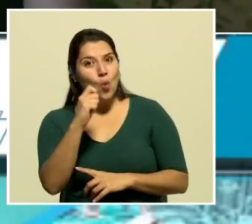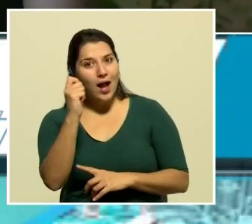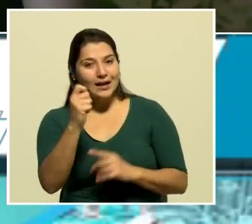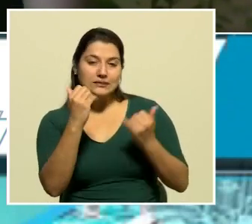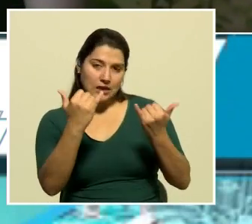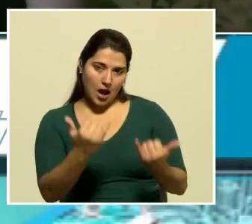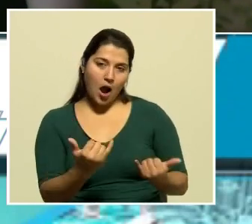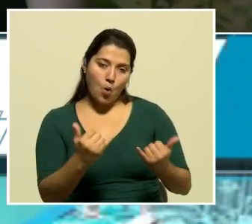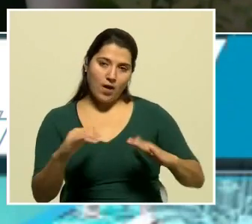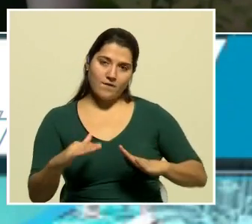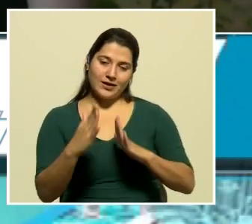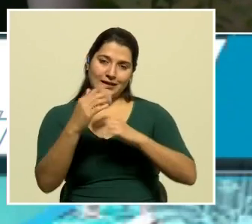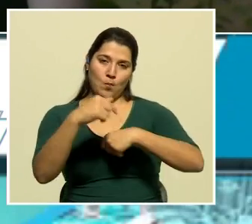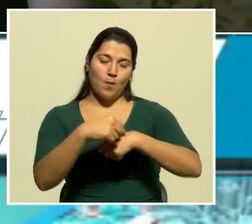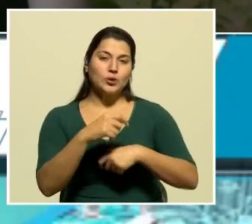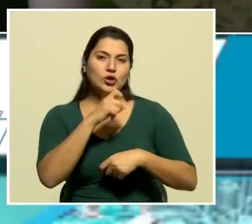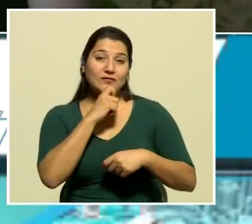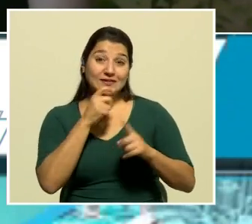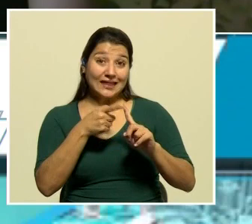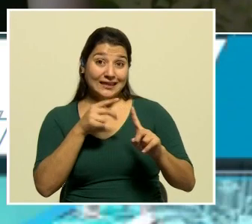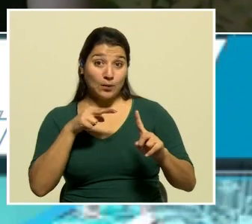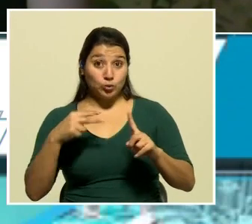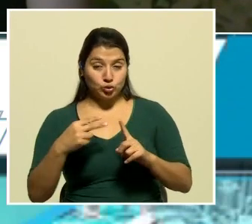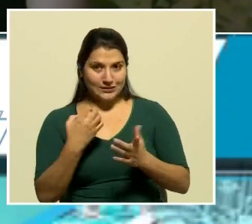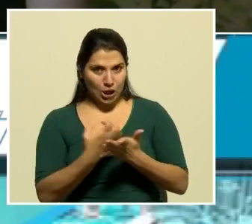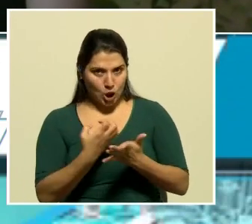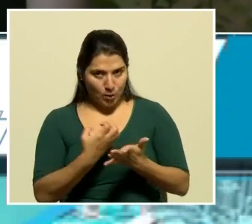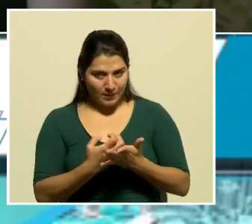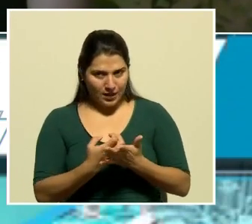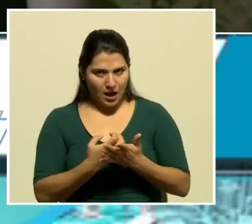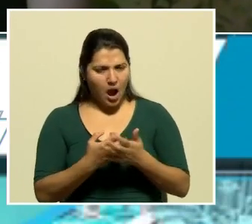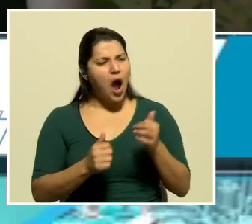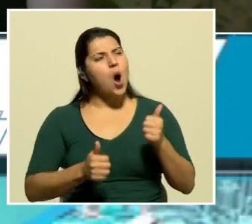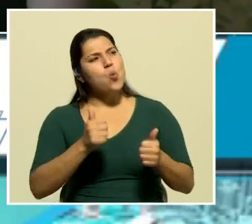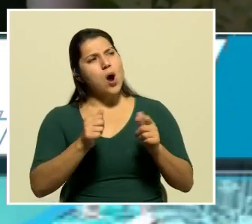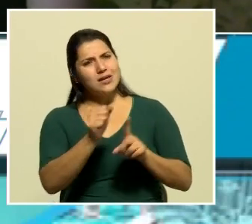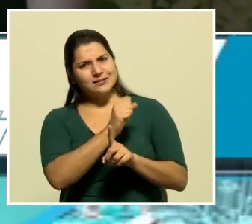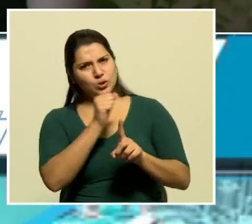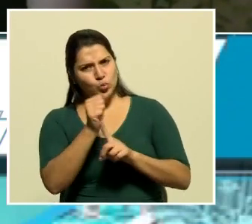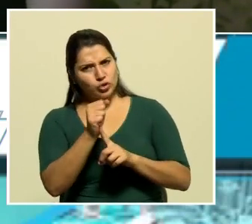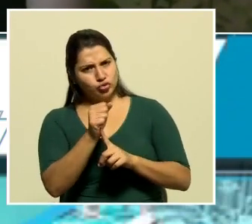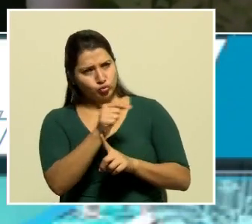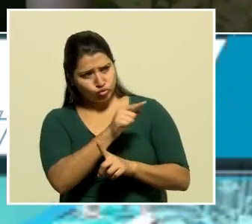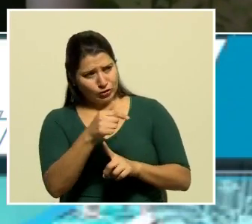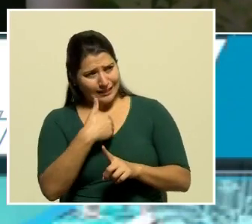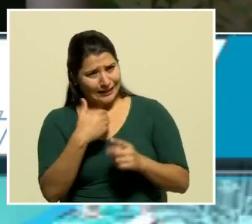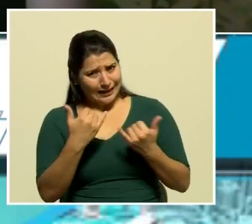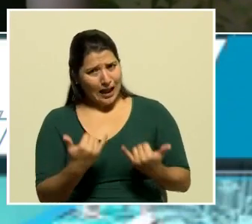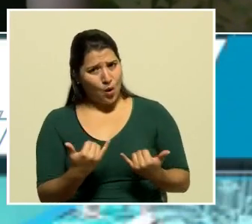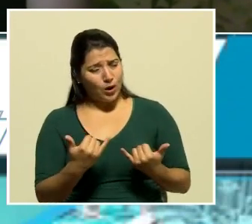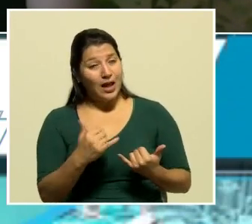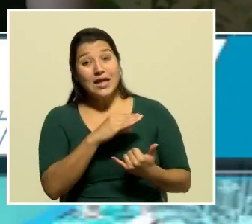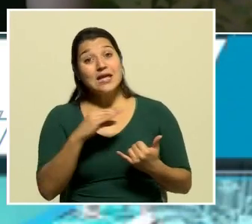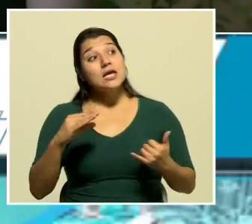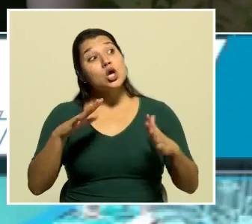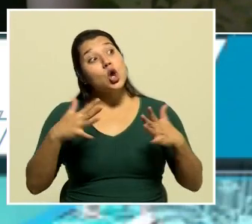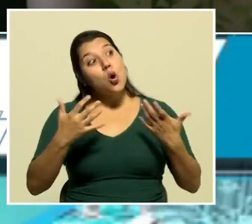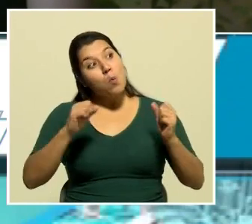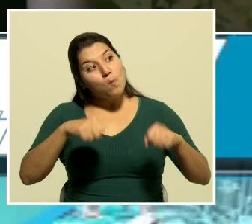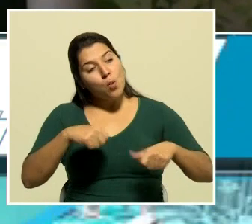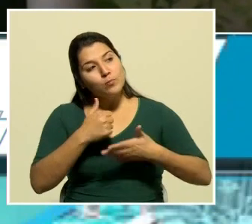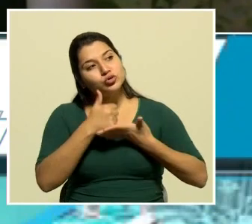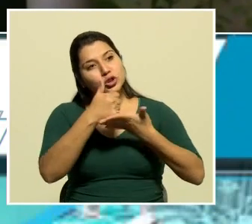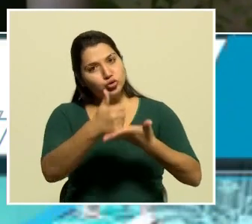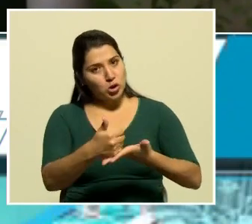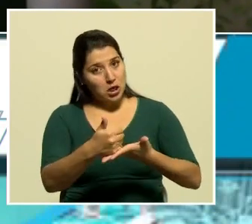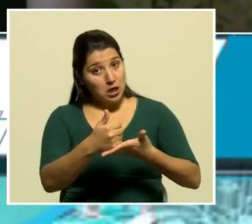atravesando momentos duros en lo económico. ¿Cuál es la situación del medio en estos días y cómo pueden ayudarlos las